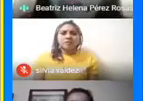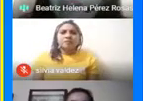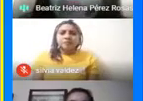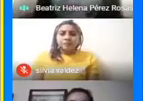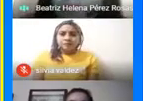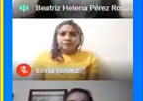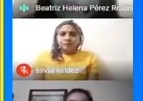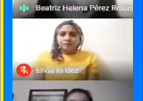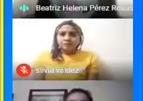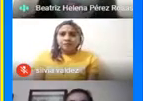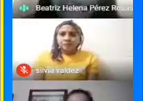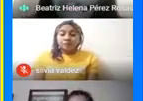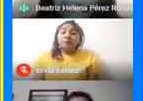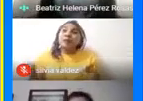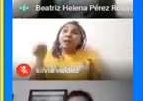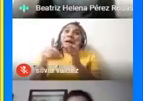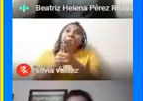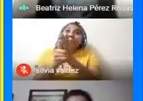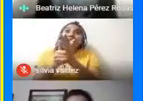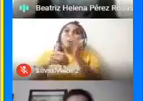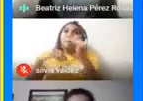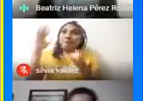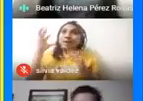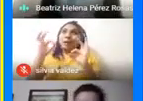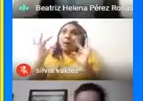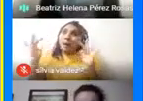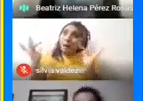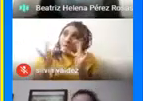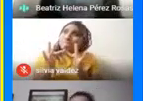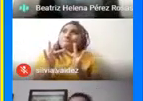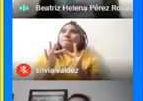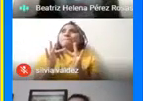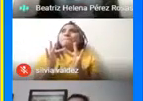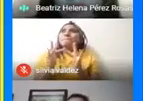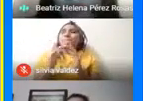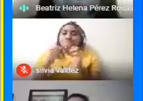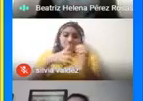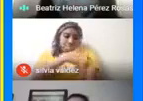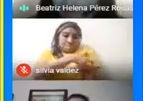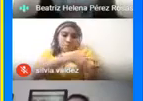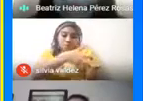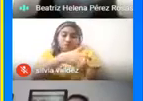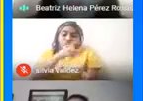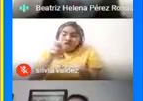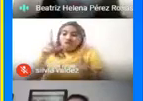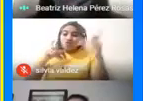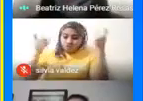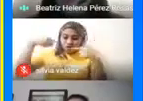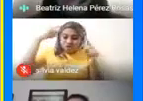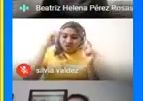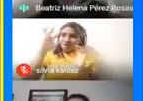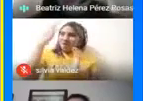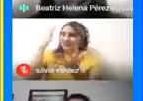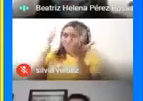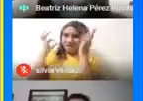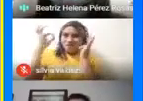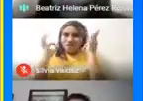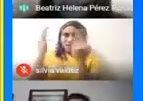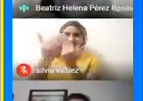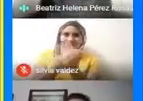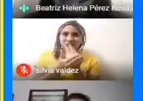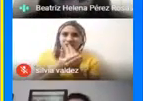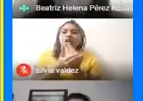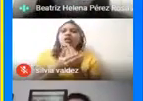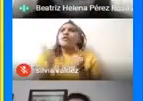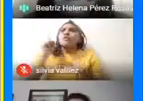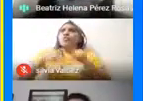Digamos que hablar de un método más efectivo para dar el potencial de turismo económico no es que no lo